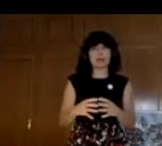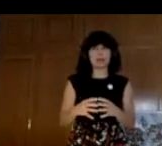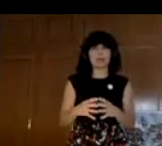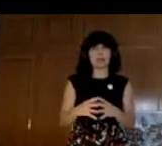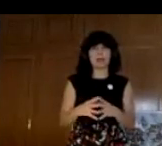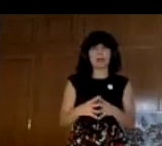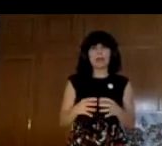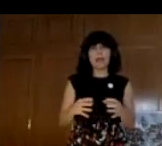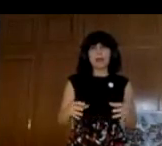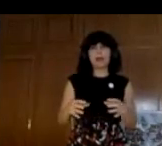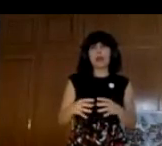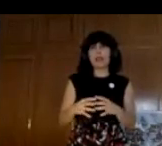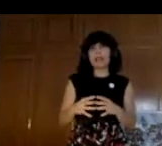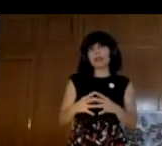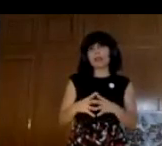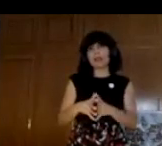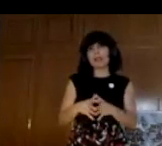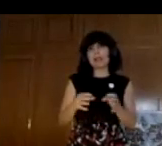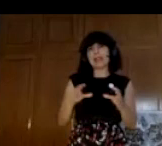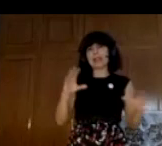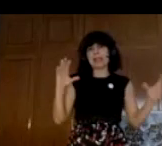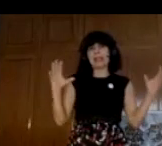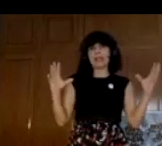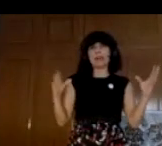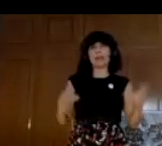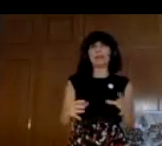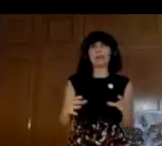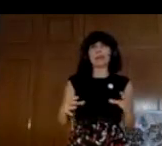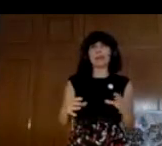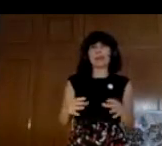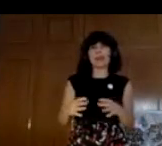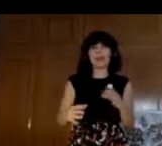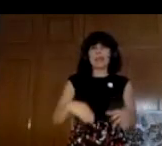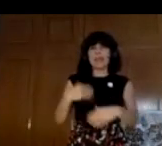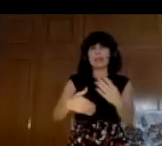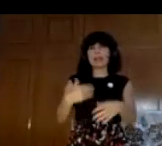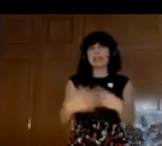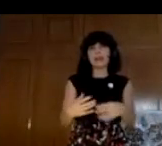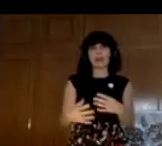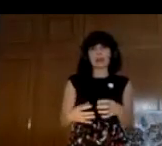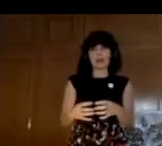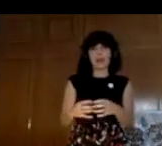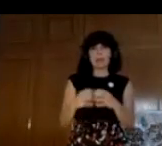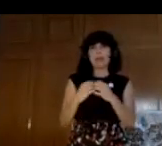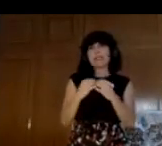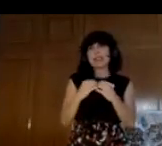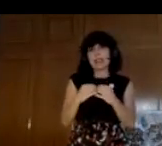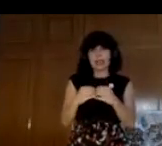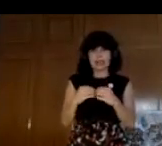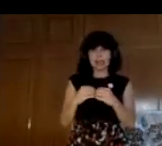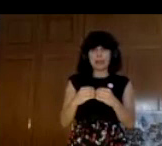muchísimas cosas, ¿de acuerdo? Pero eso a nivel de la generación de percepción ciudadana es demasiado rápido. Pero